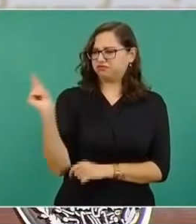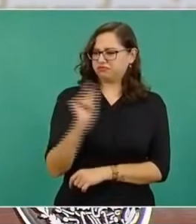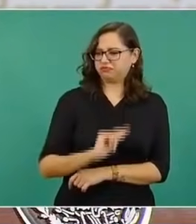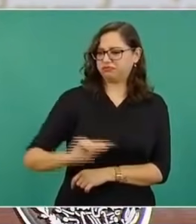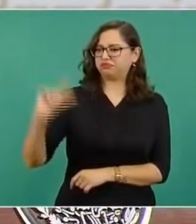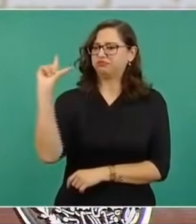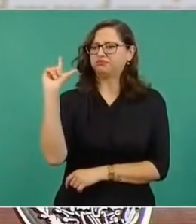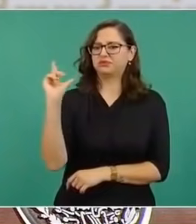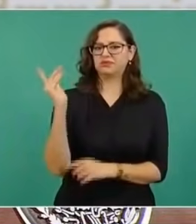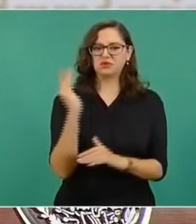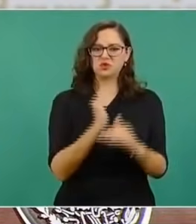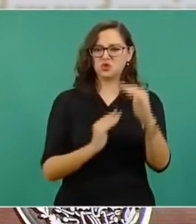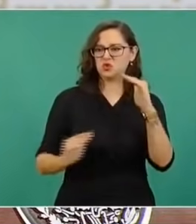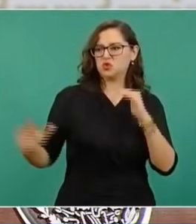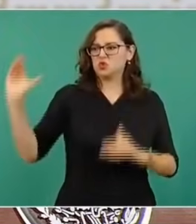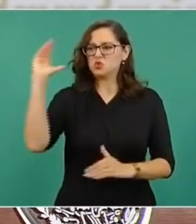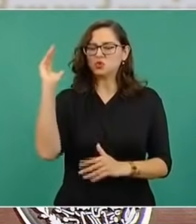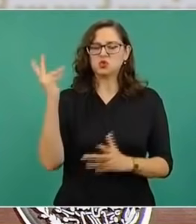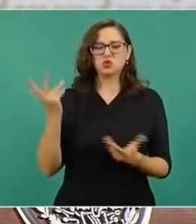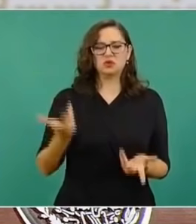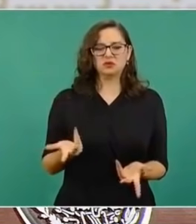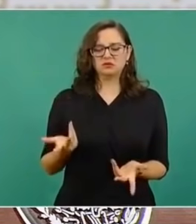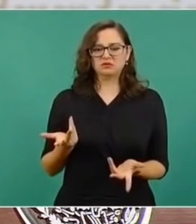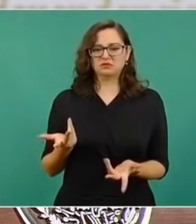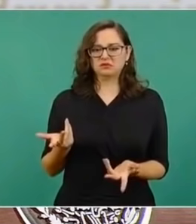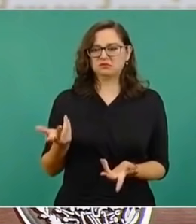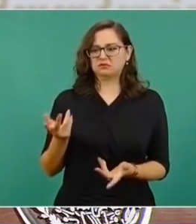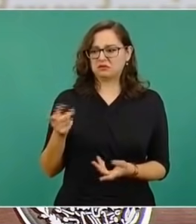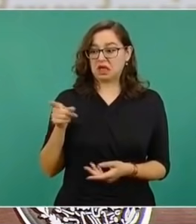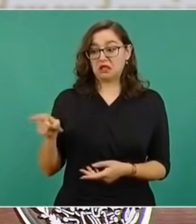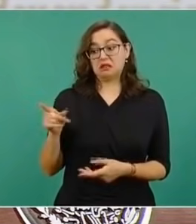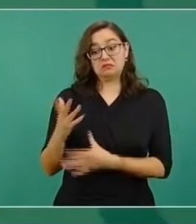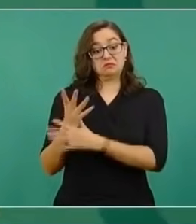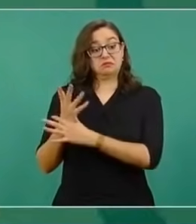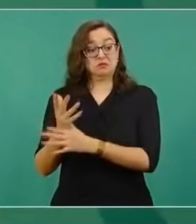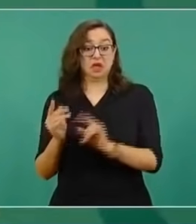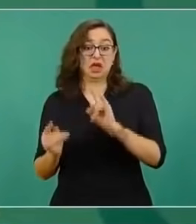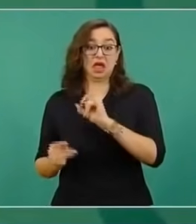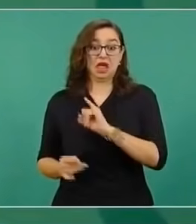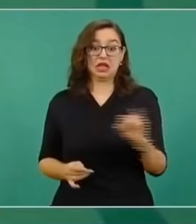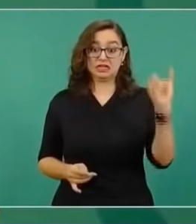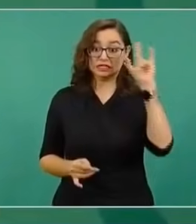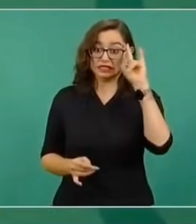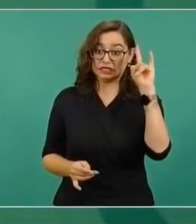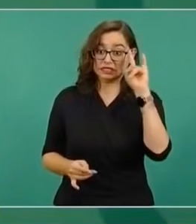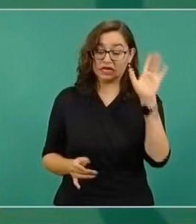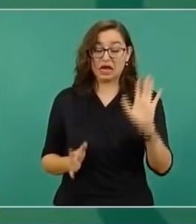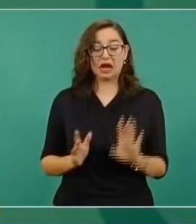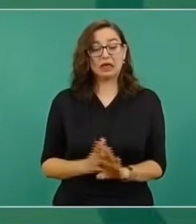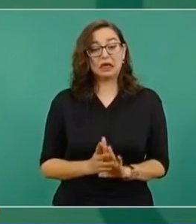supuestamente progresista, de izquierda, es un periódico